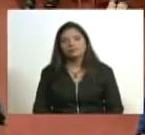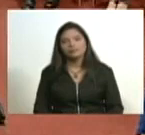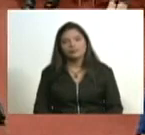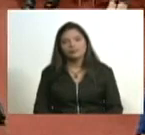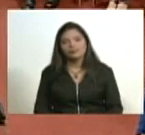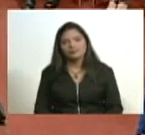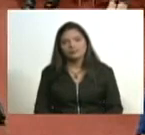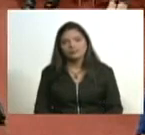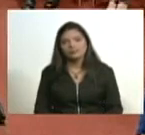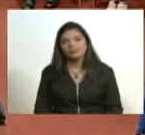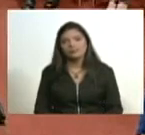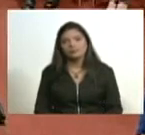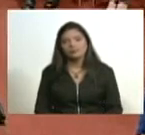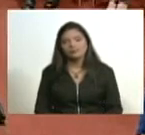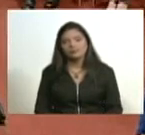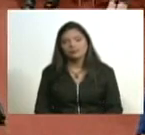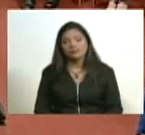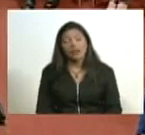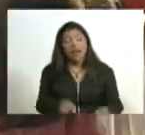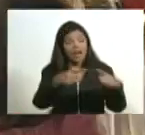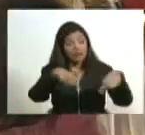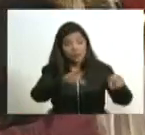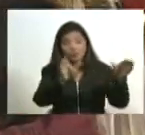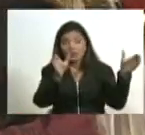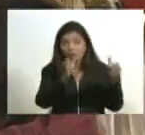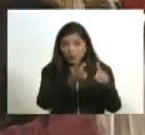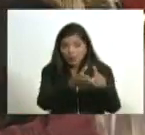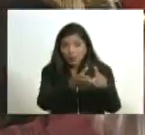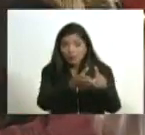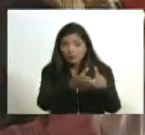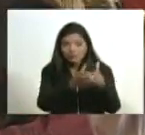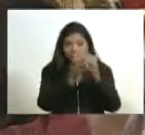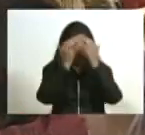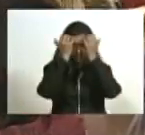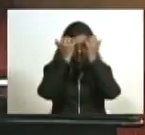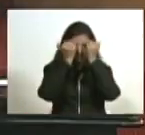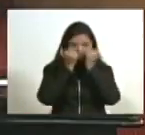Y han puesto a esos grupos enmascarados